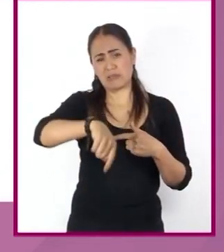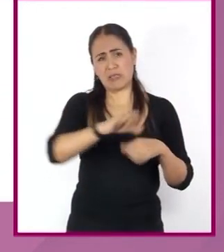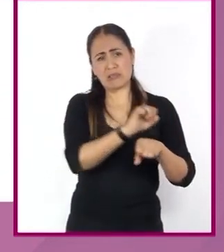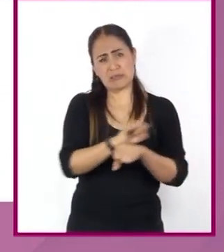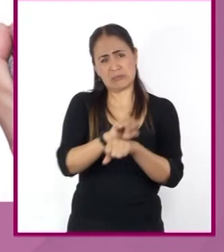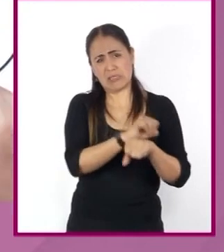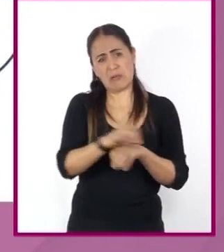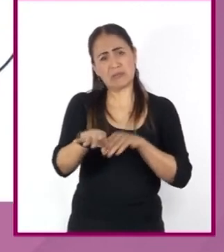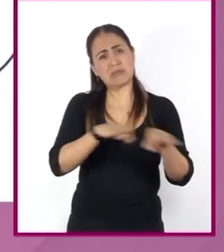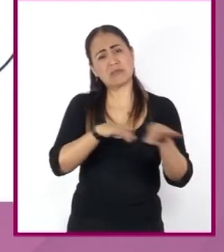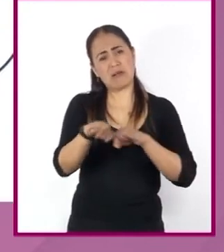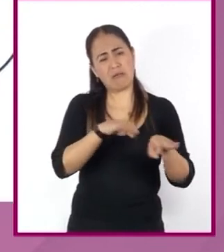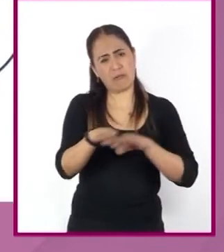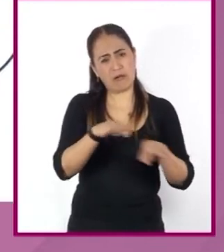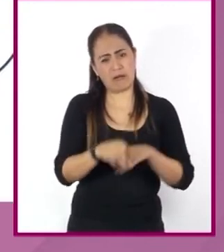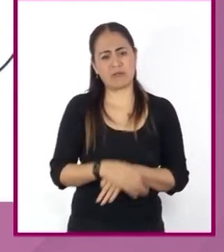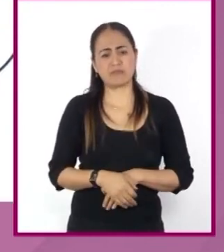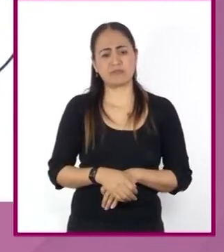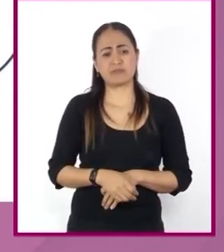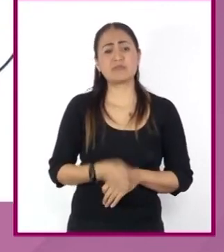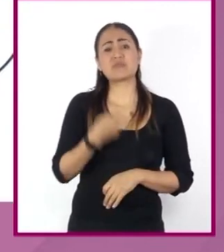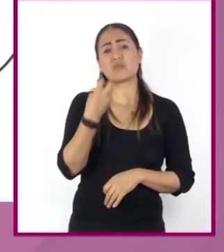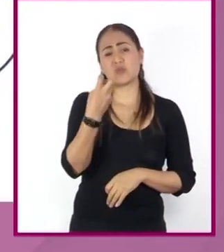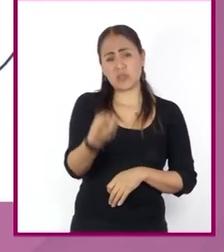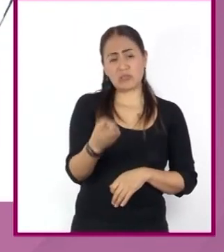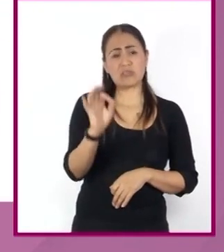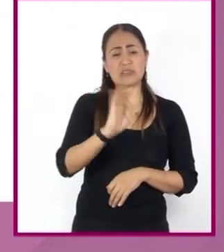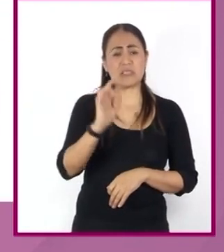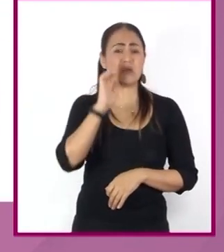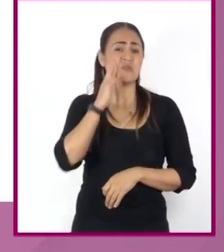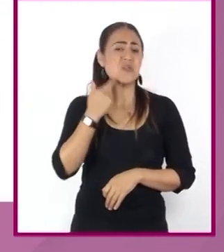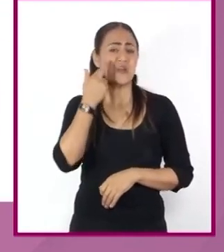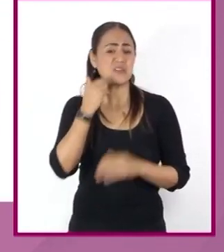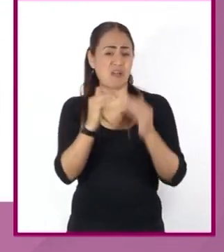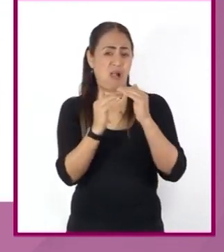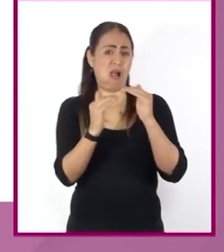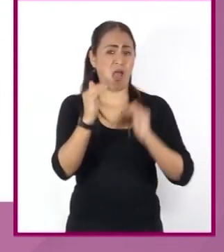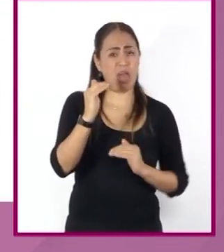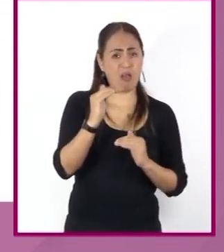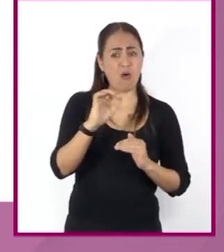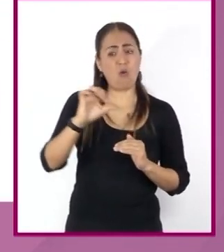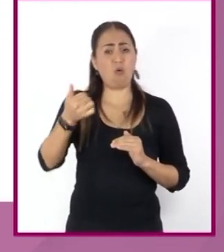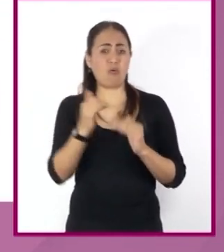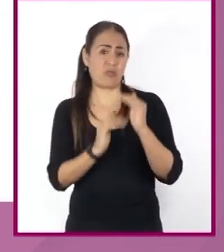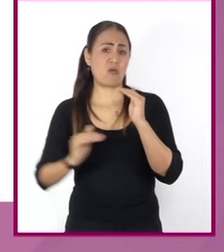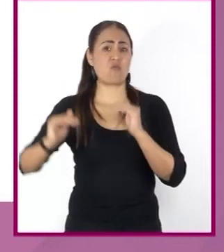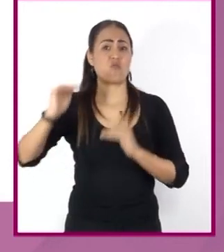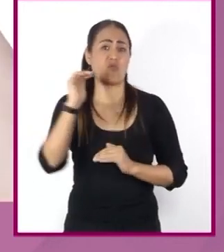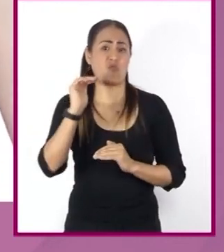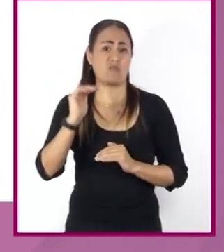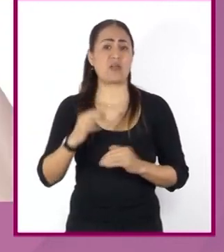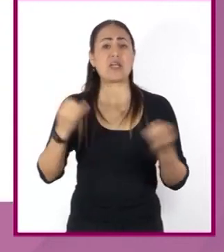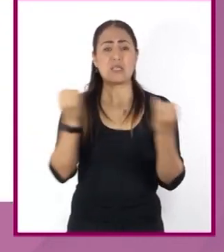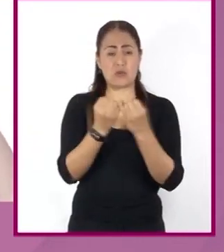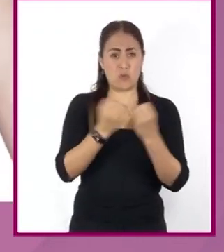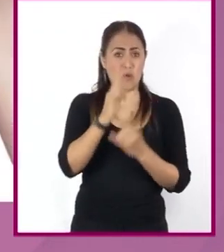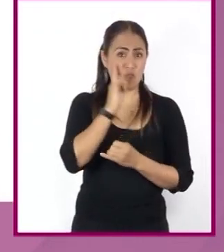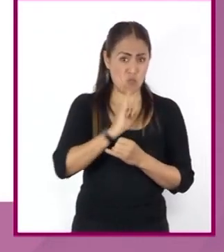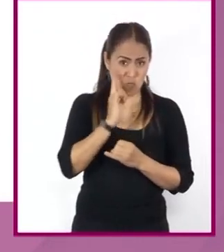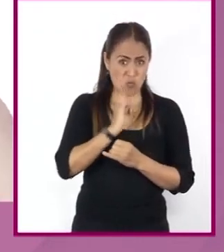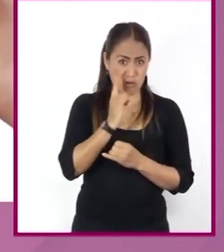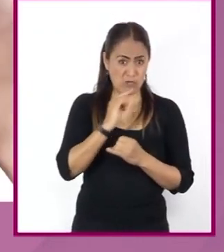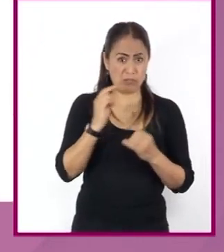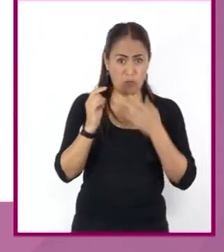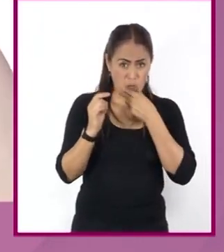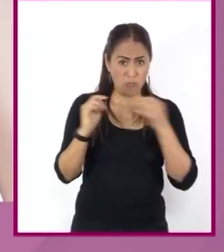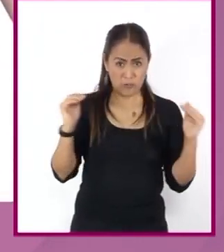ha justificado que muchas personas piensen que una raza es superior a otra. Tampoco a las mujeres se les considera iguales. Por